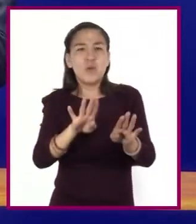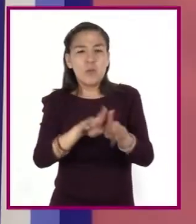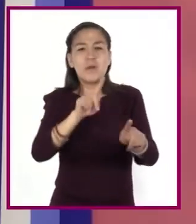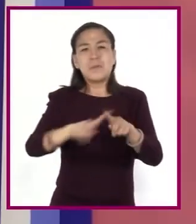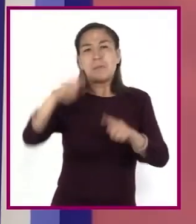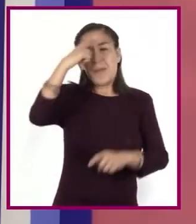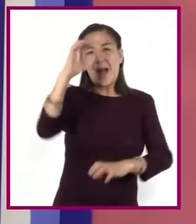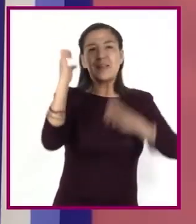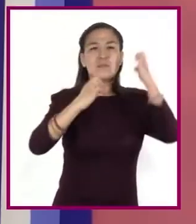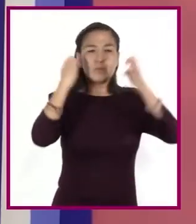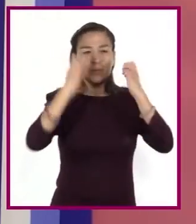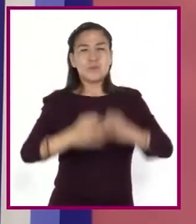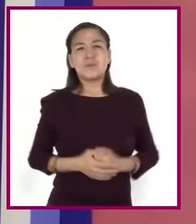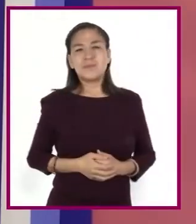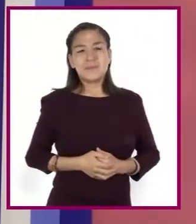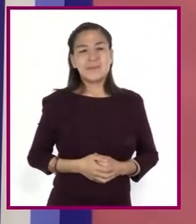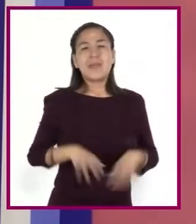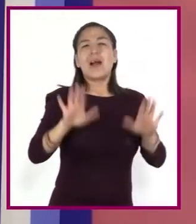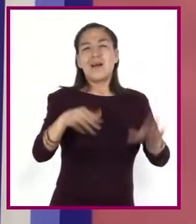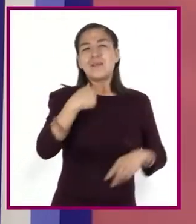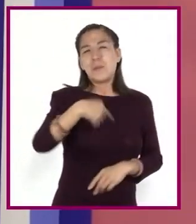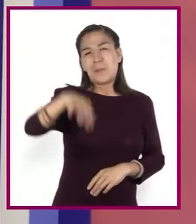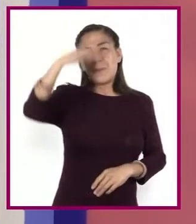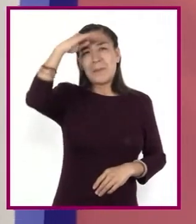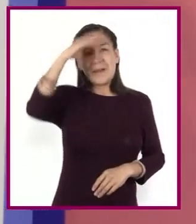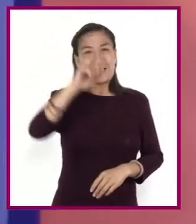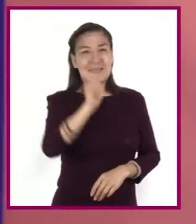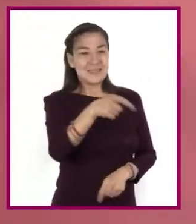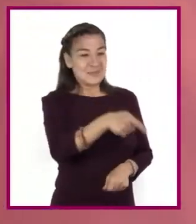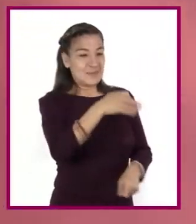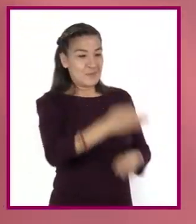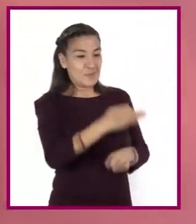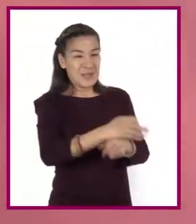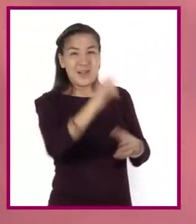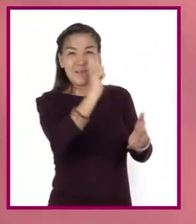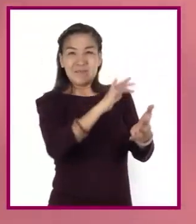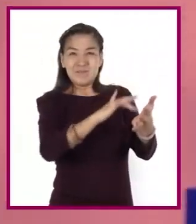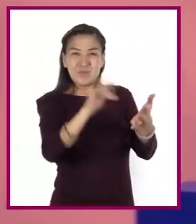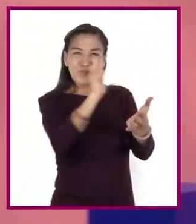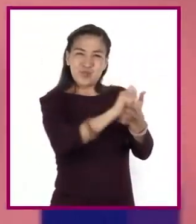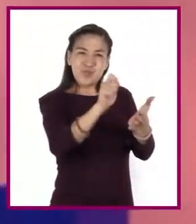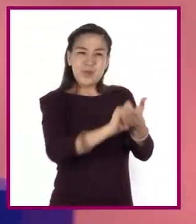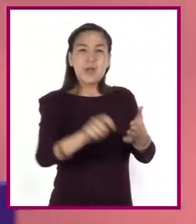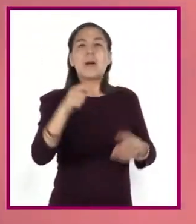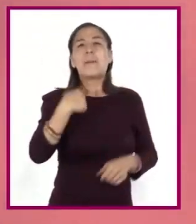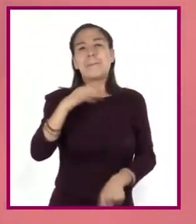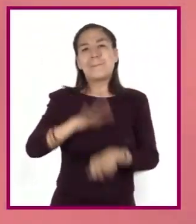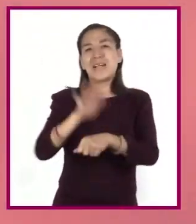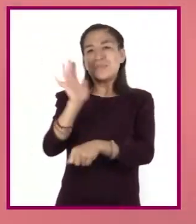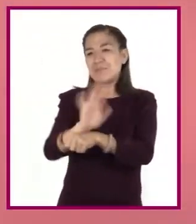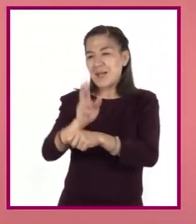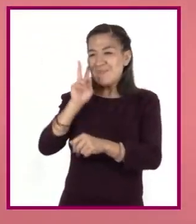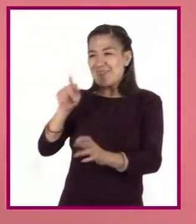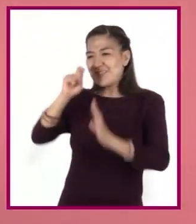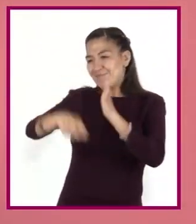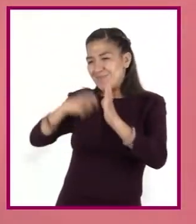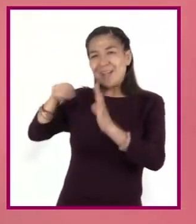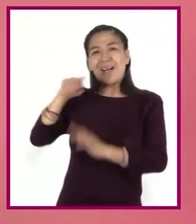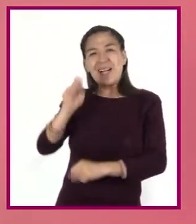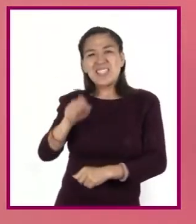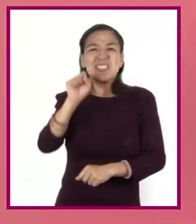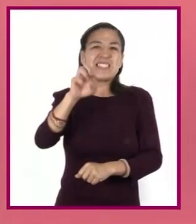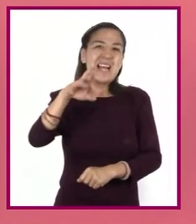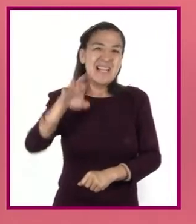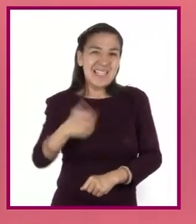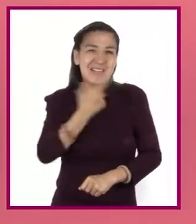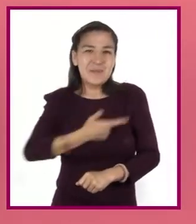exposición. Ahora mismo pienso que de lo que más hago resúmenes es de los filmes que me han gustado, por ejemplo, o de las